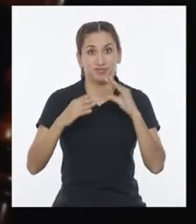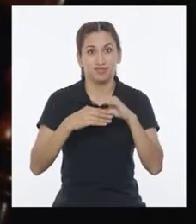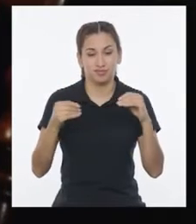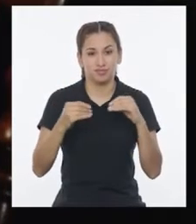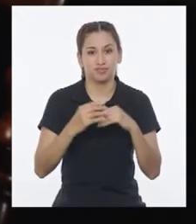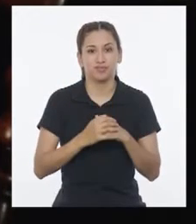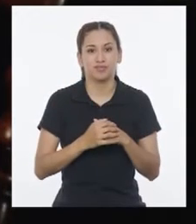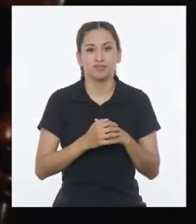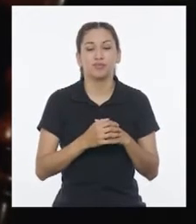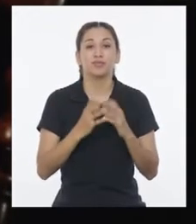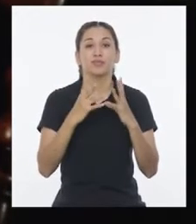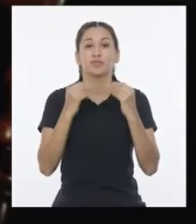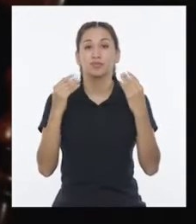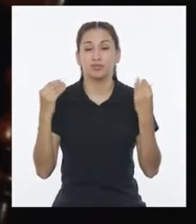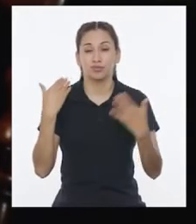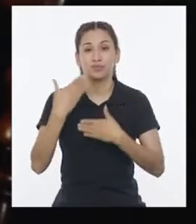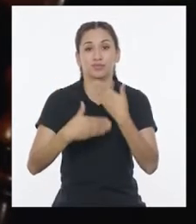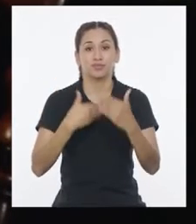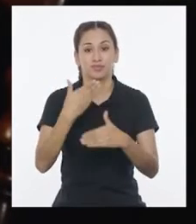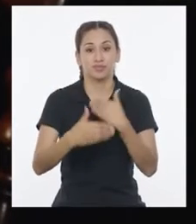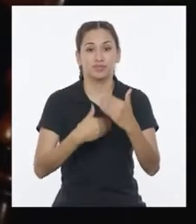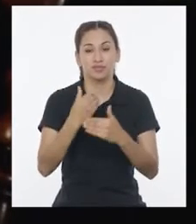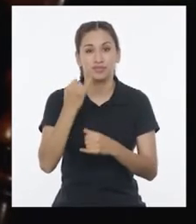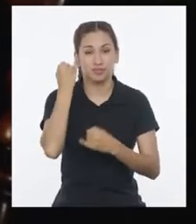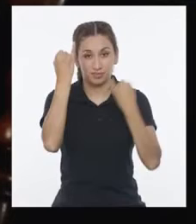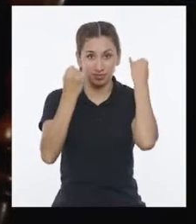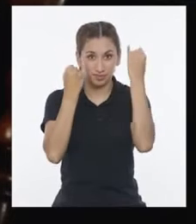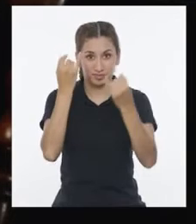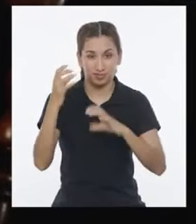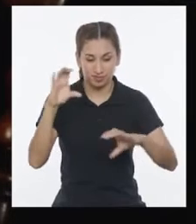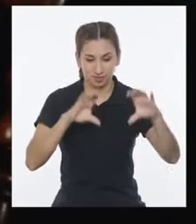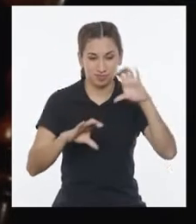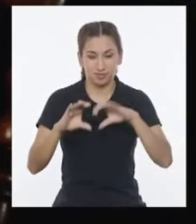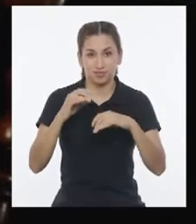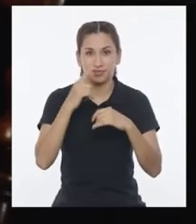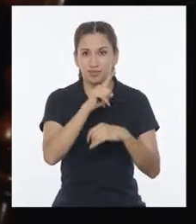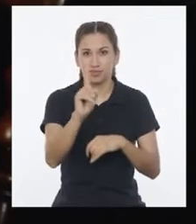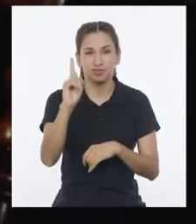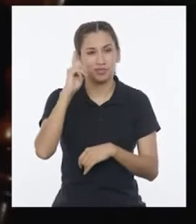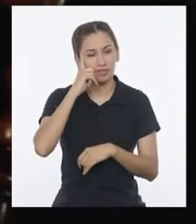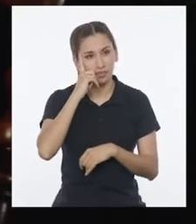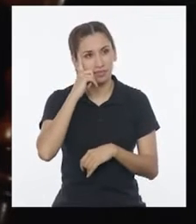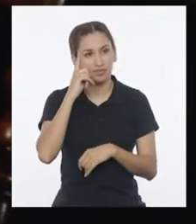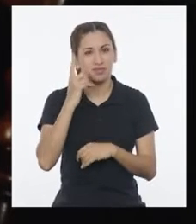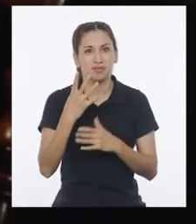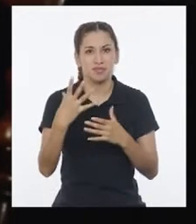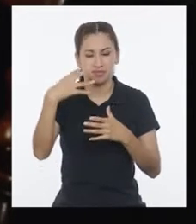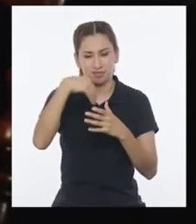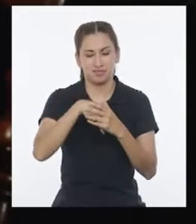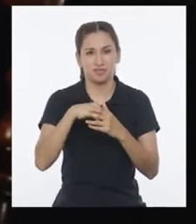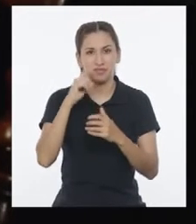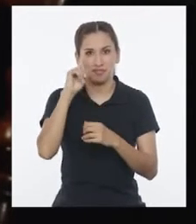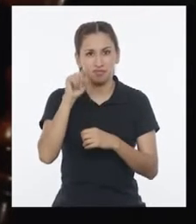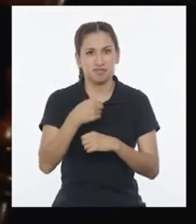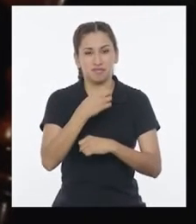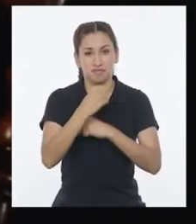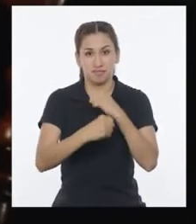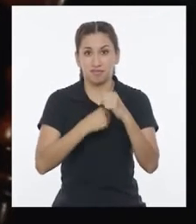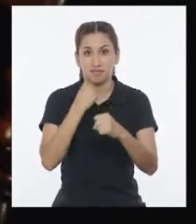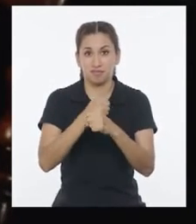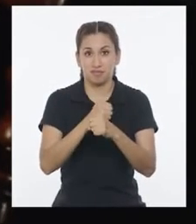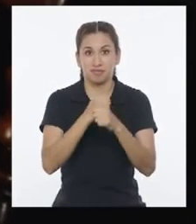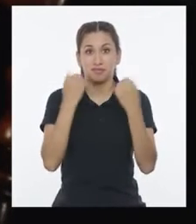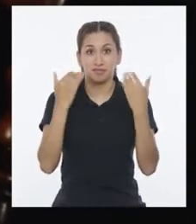este cuento y varios de los avances e inventos que Verne imaginaba para dentro de 1000